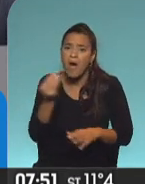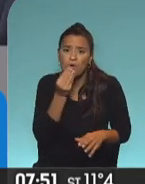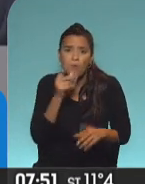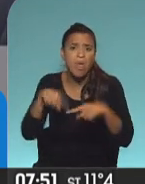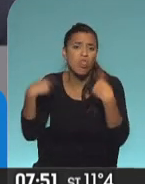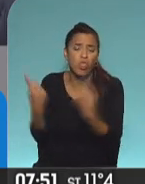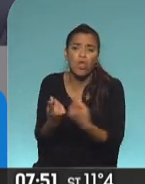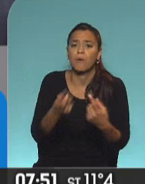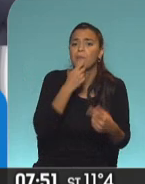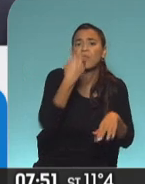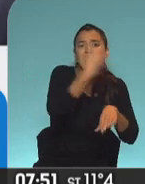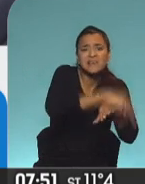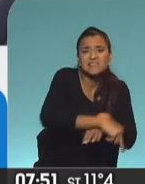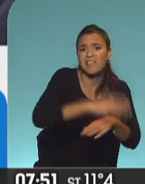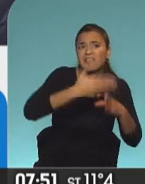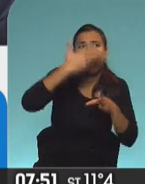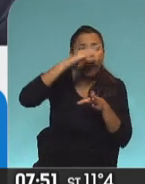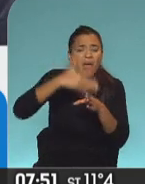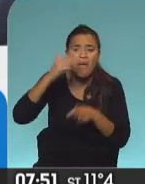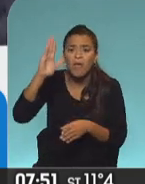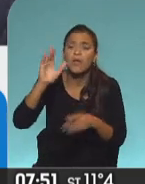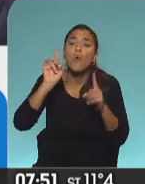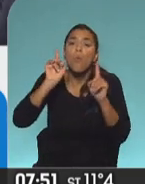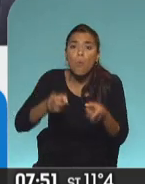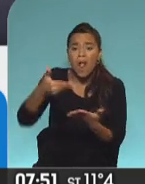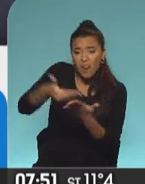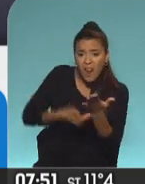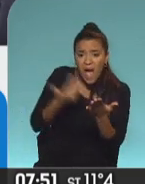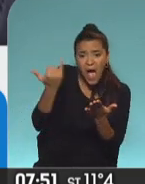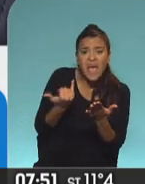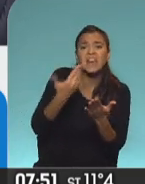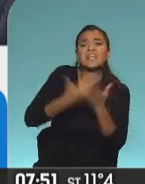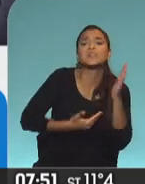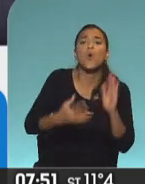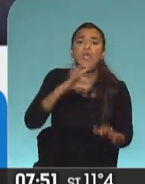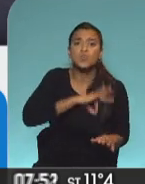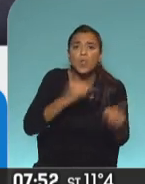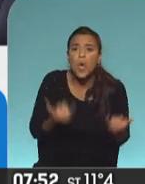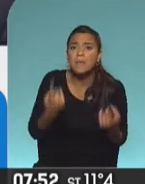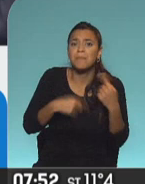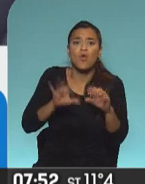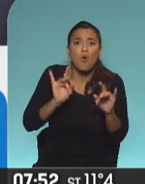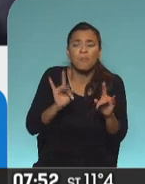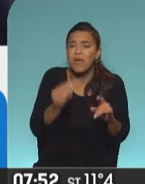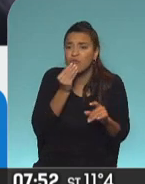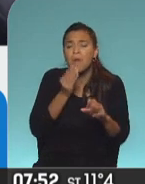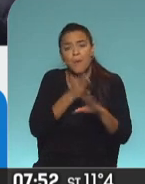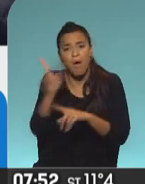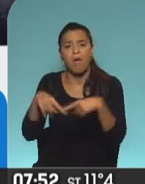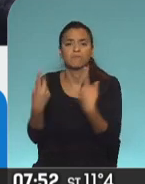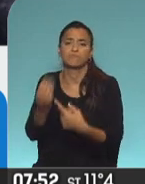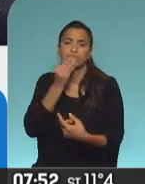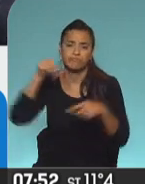gente que tiene recibo de sueldo, que tiene trabajo formal y aún así no le alcanza. Eso conforma a los 11 millones de personas. Con una particularidad, hemos logrado